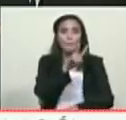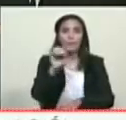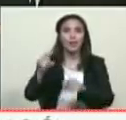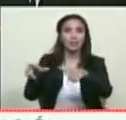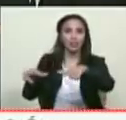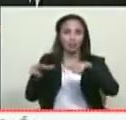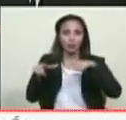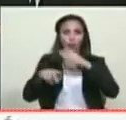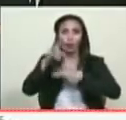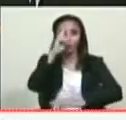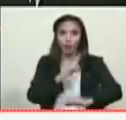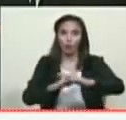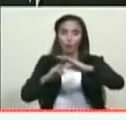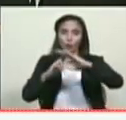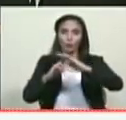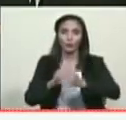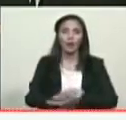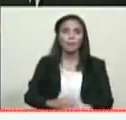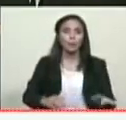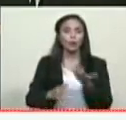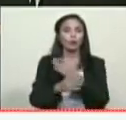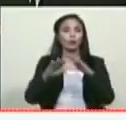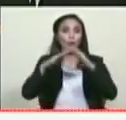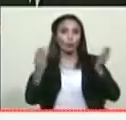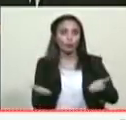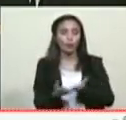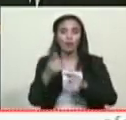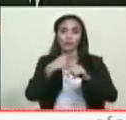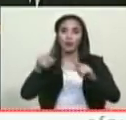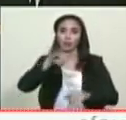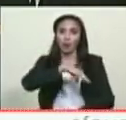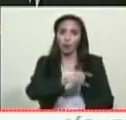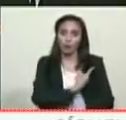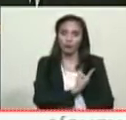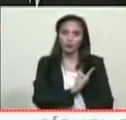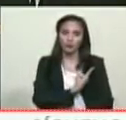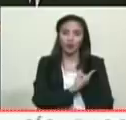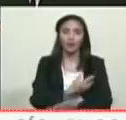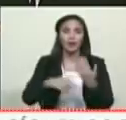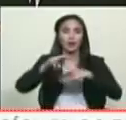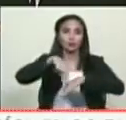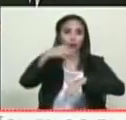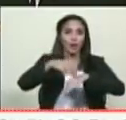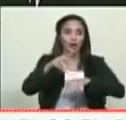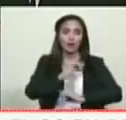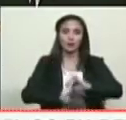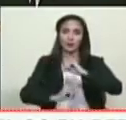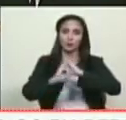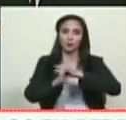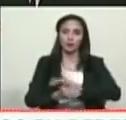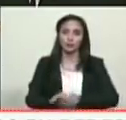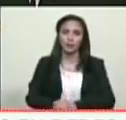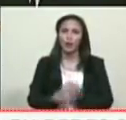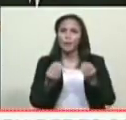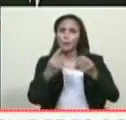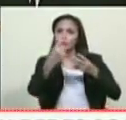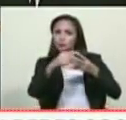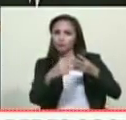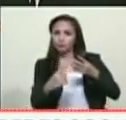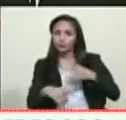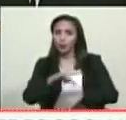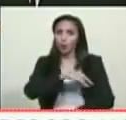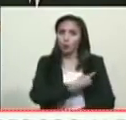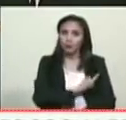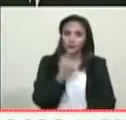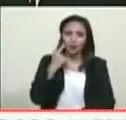títulos de honoris causa por universidades nacionales e internacionales, todas estas